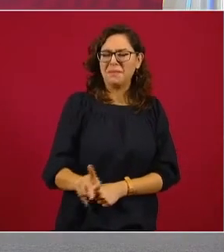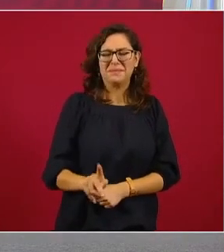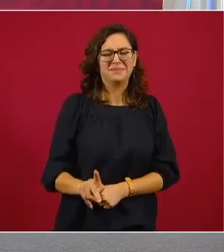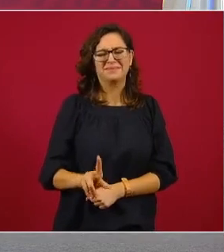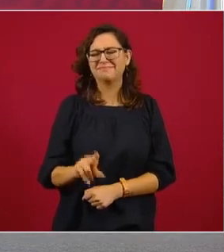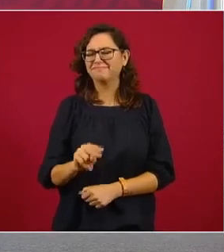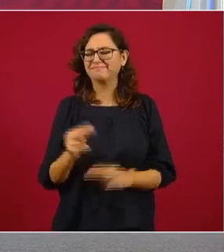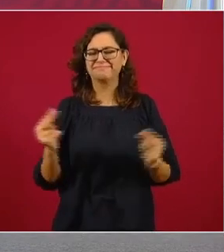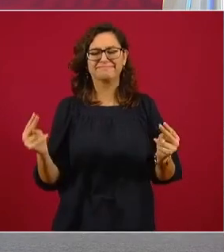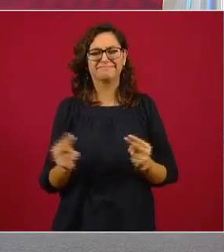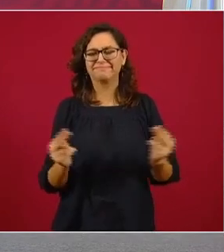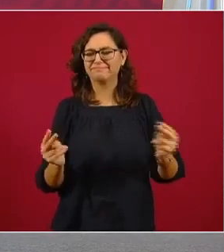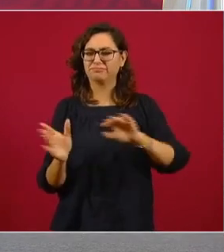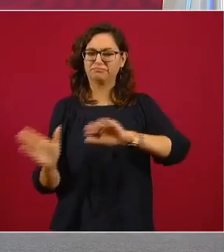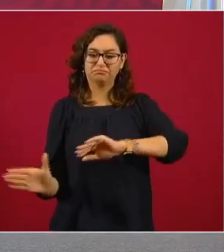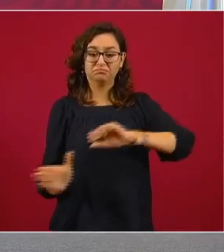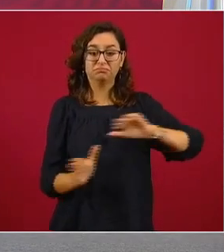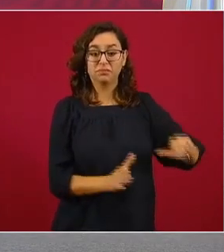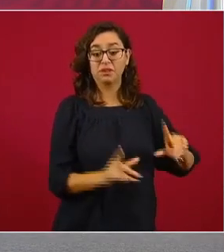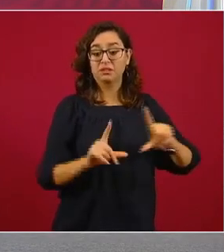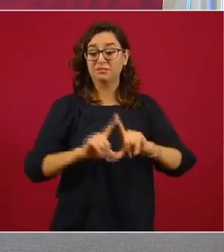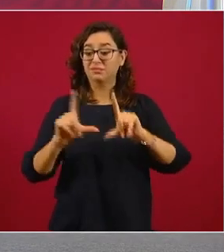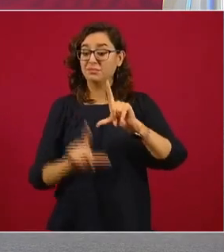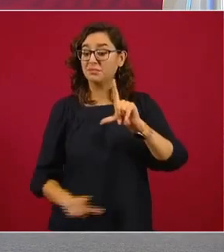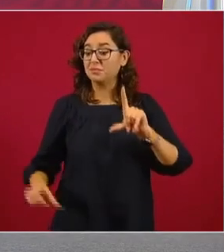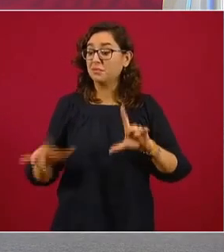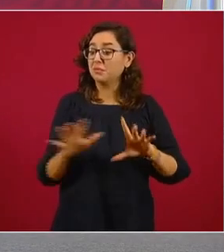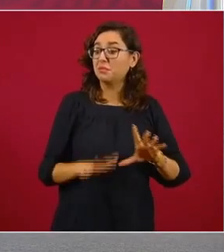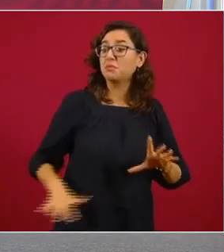Queremos regenerar de verdad la vida pública de México.